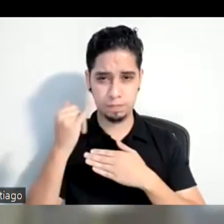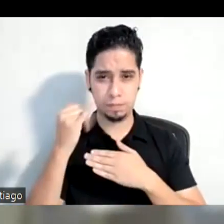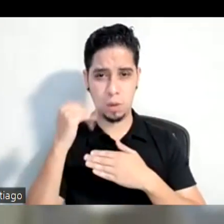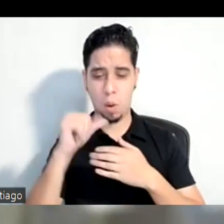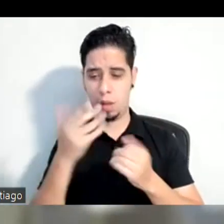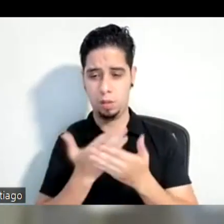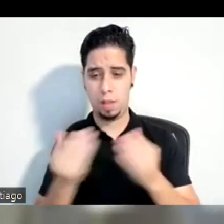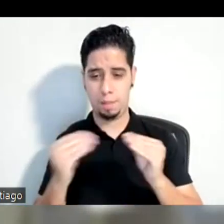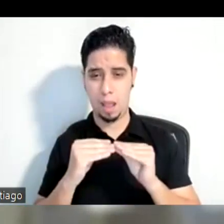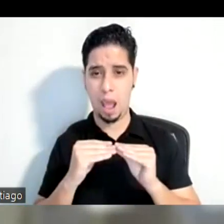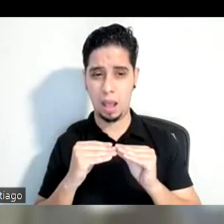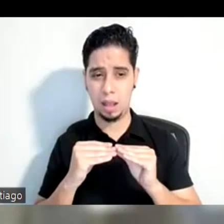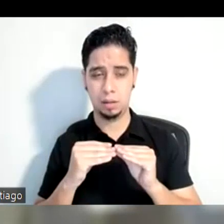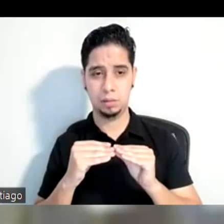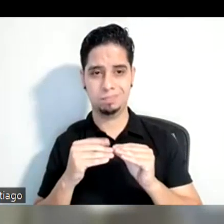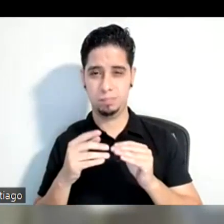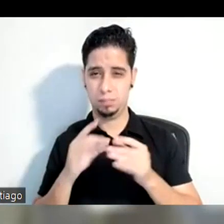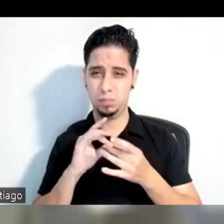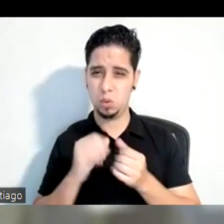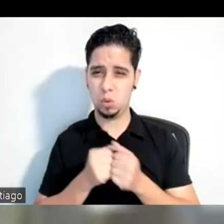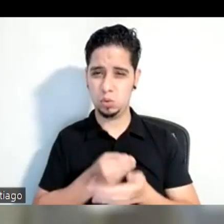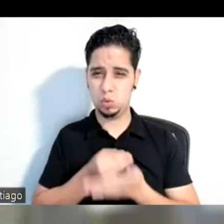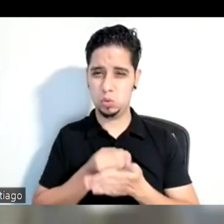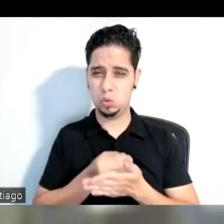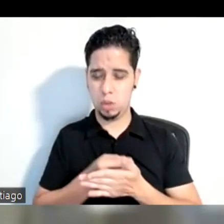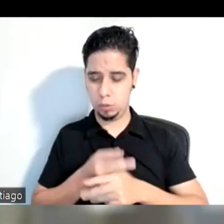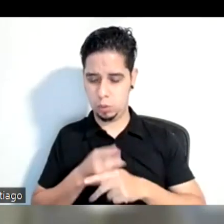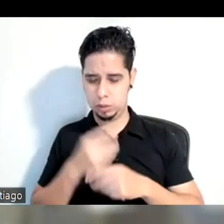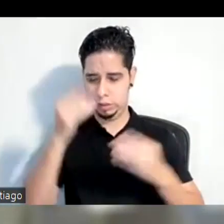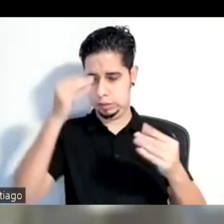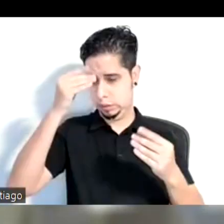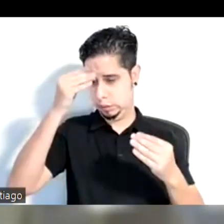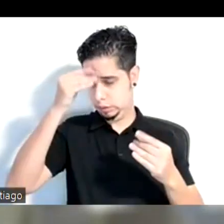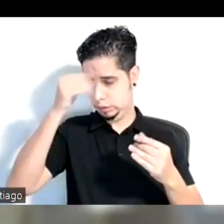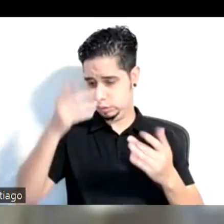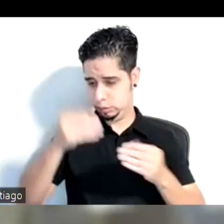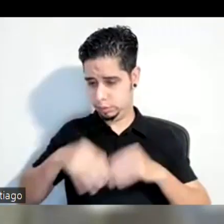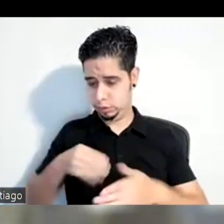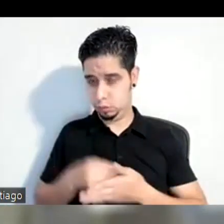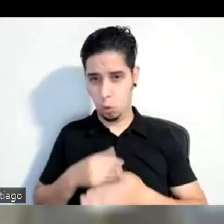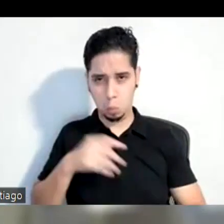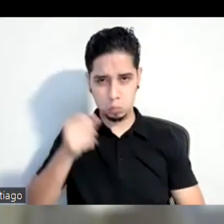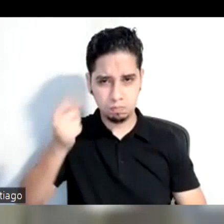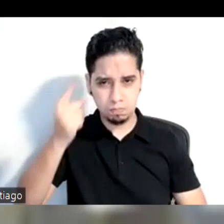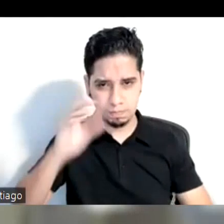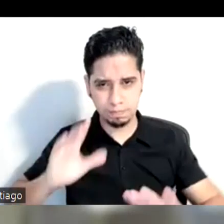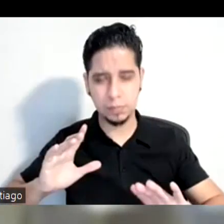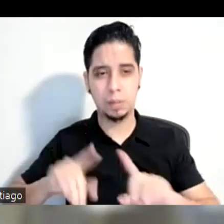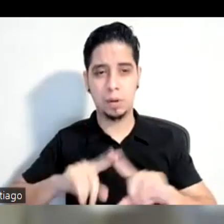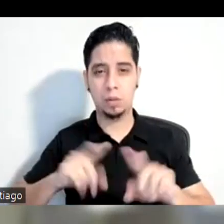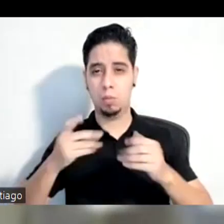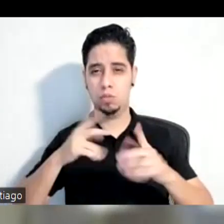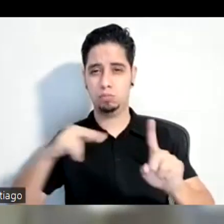¿verdad? Hay unas cuestiones monetarias que los productores piensan primero, ¿verdad? Y yo no entiendo... O sea, son muchos